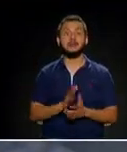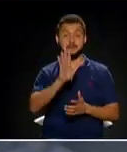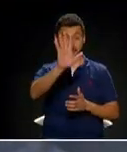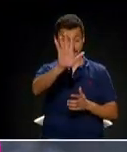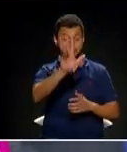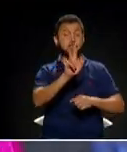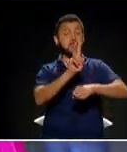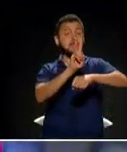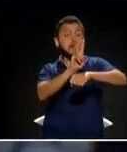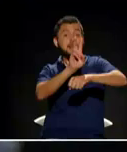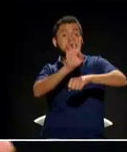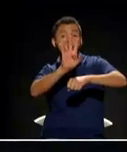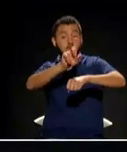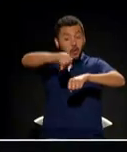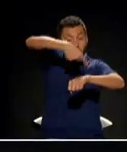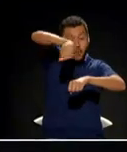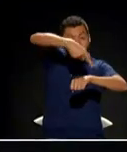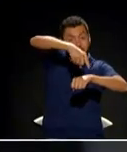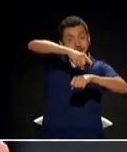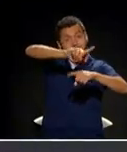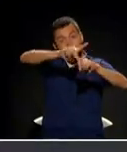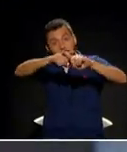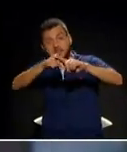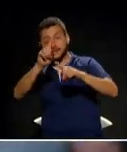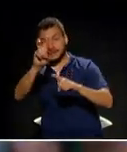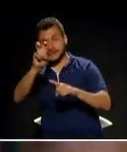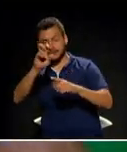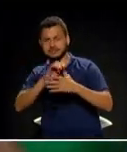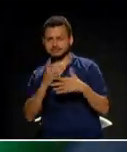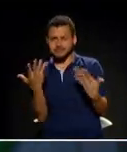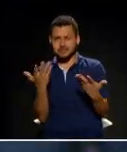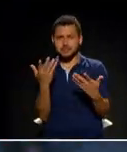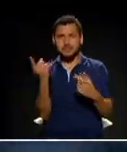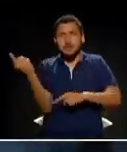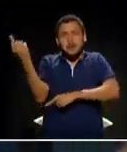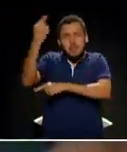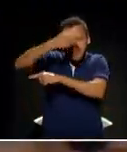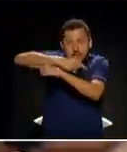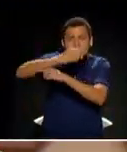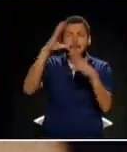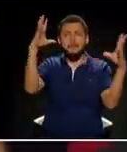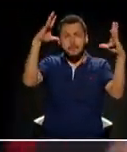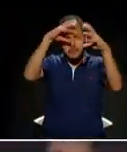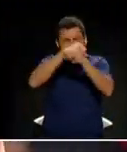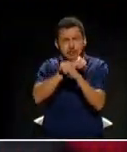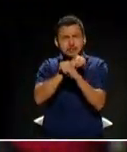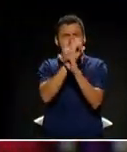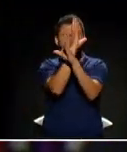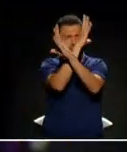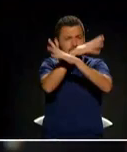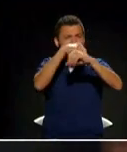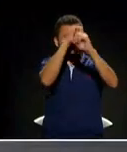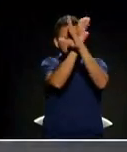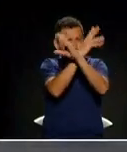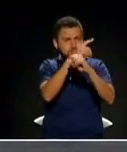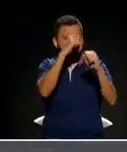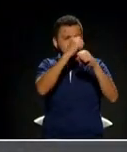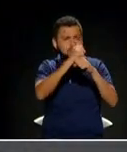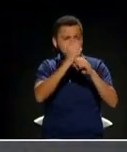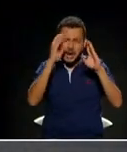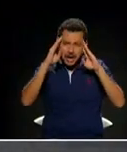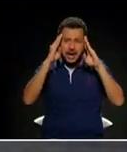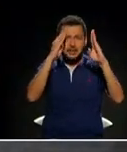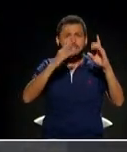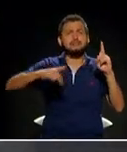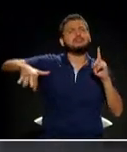medellín es una ciudad que además por su proyección internacional por la posibilidad que tiene además de trabajar con